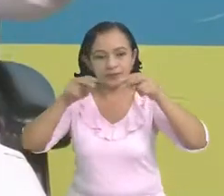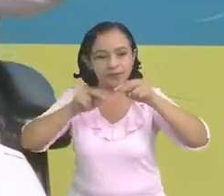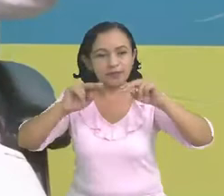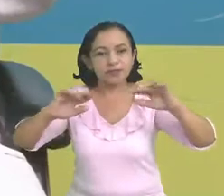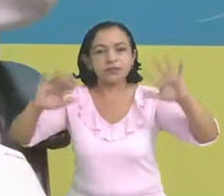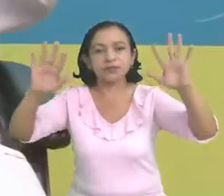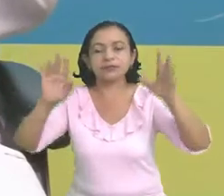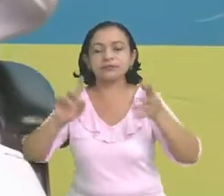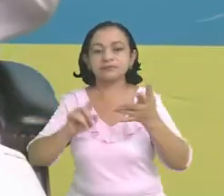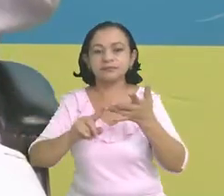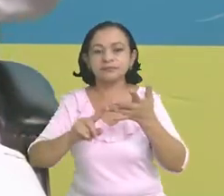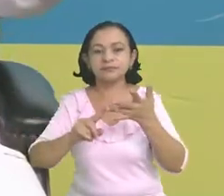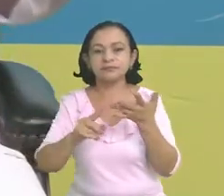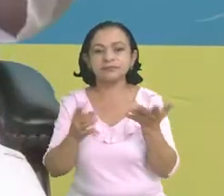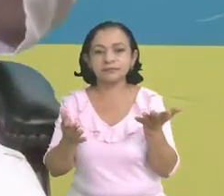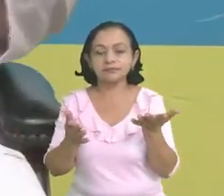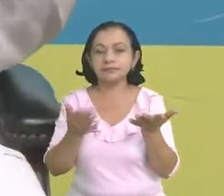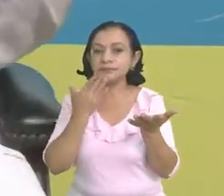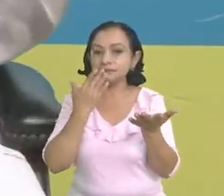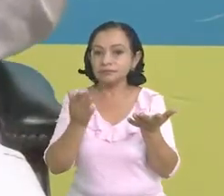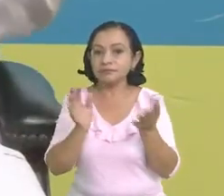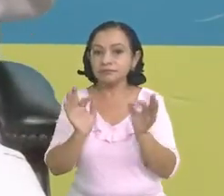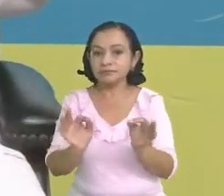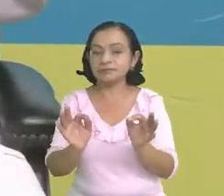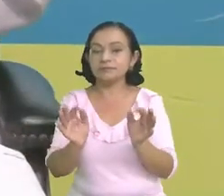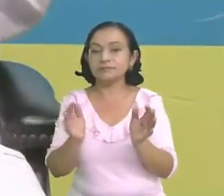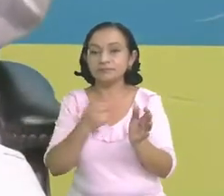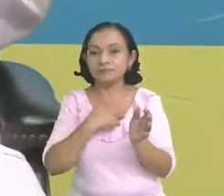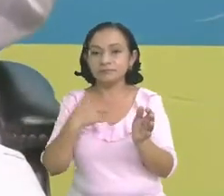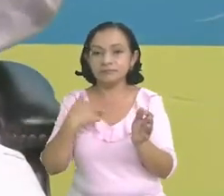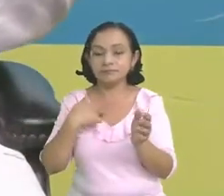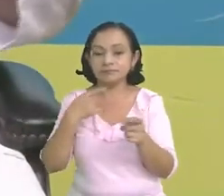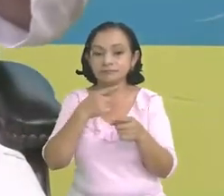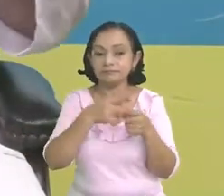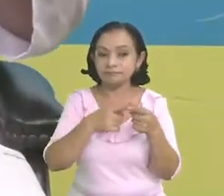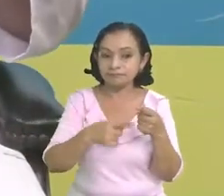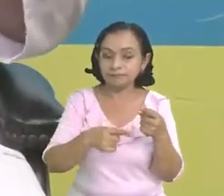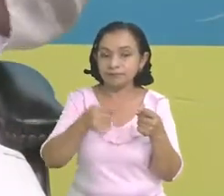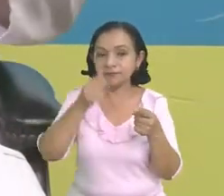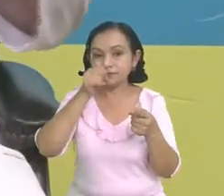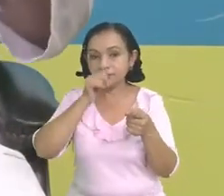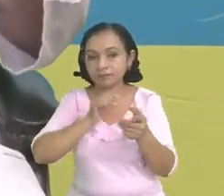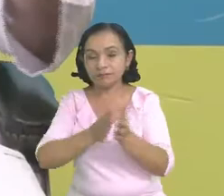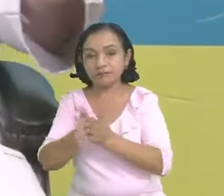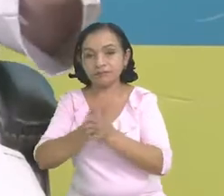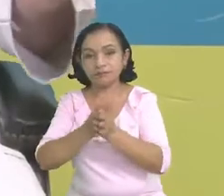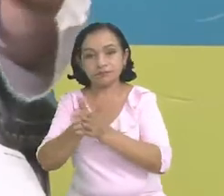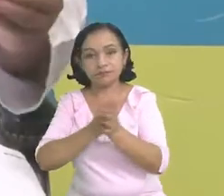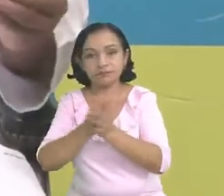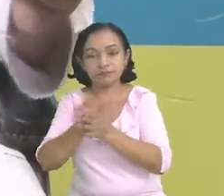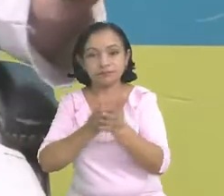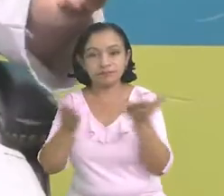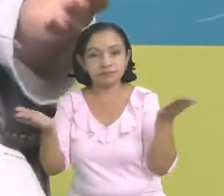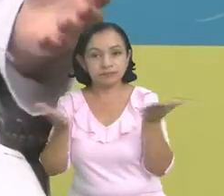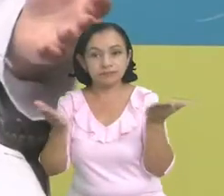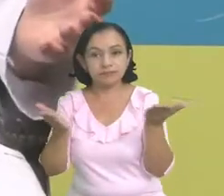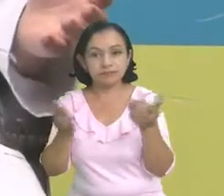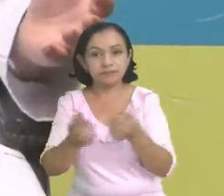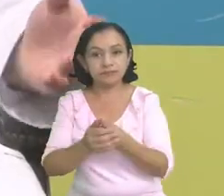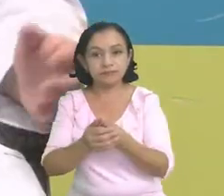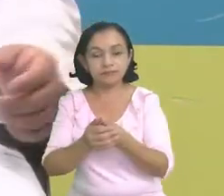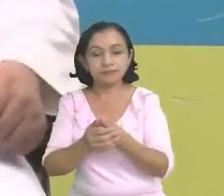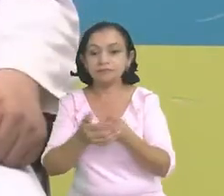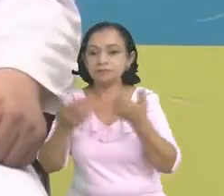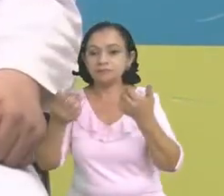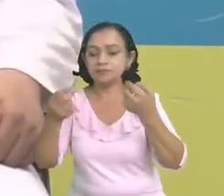y en una cantidad adecuada. En este caso, por lo menos la mitad, con bastante agua, lo prepara sin azúcar y es una